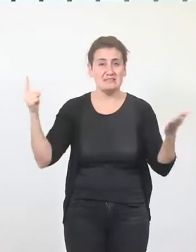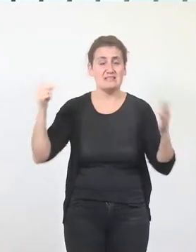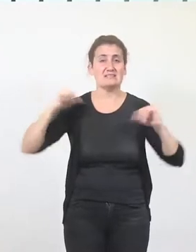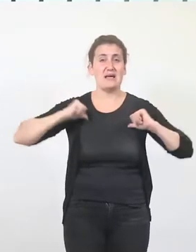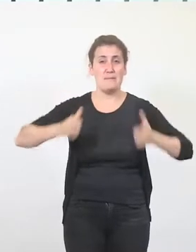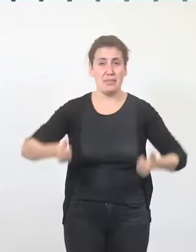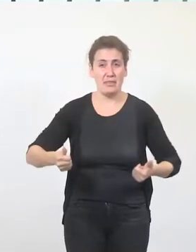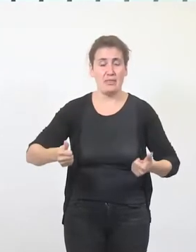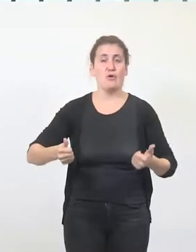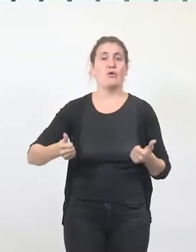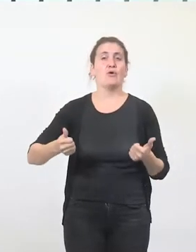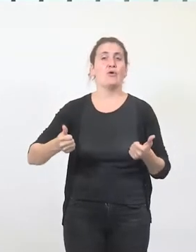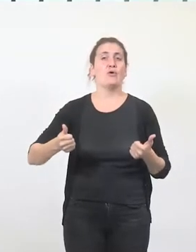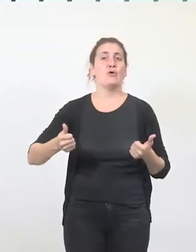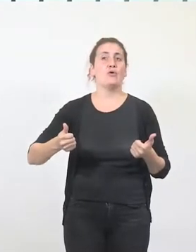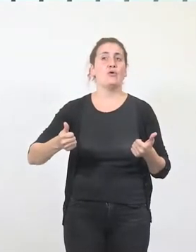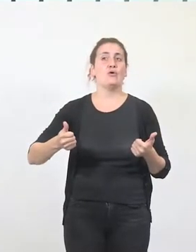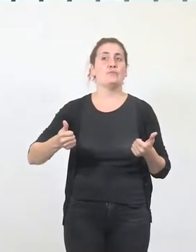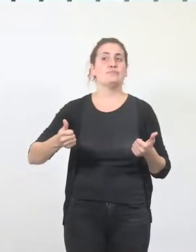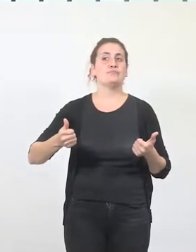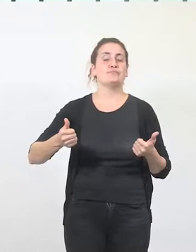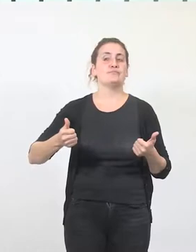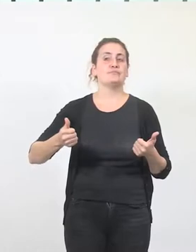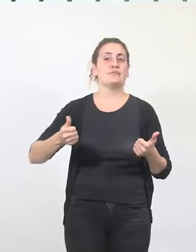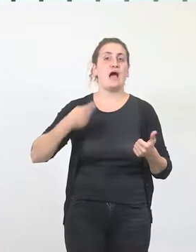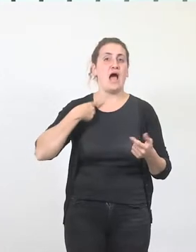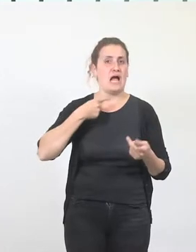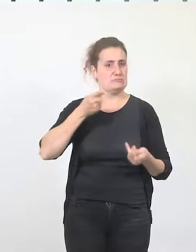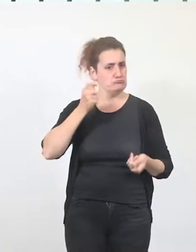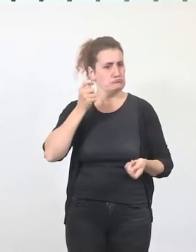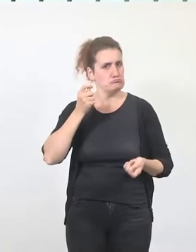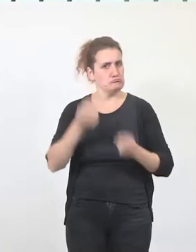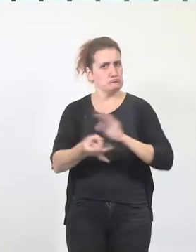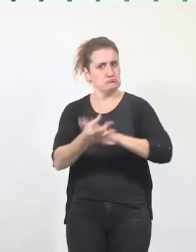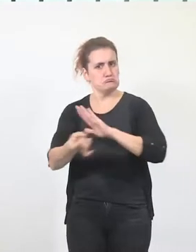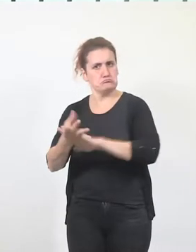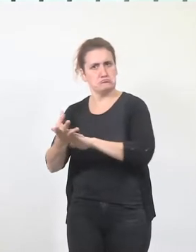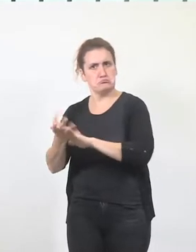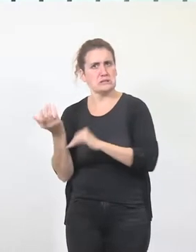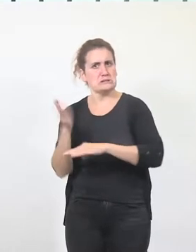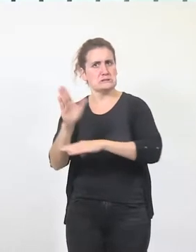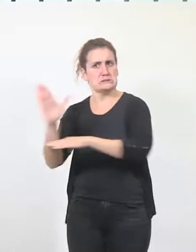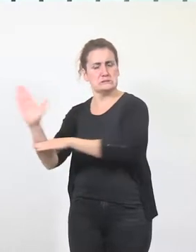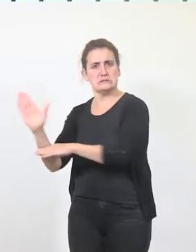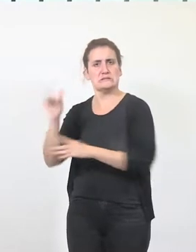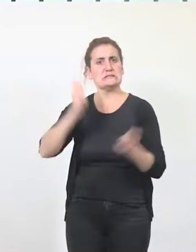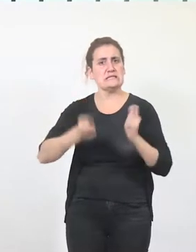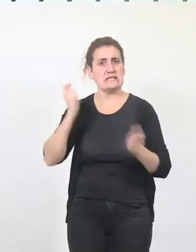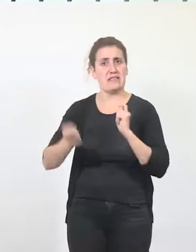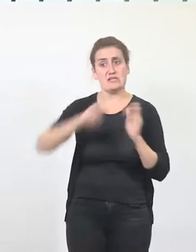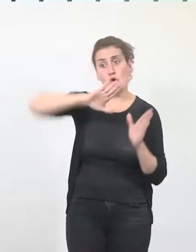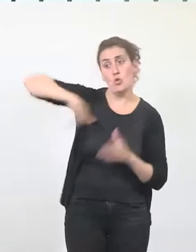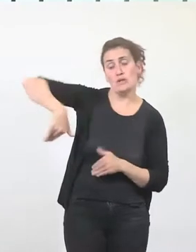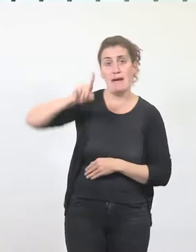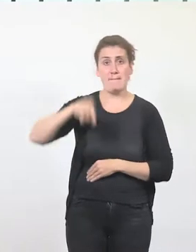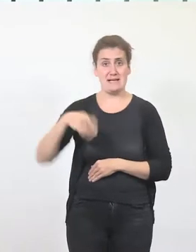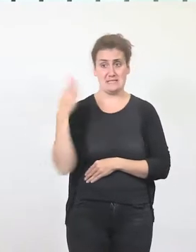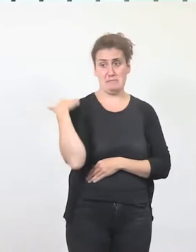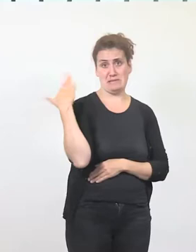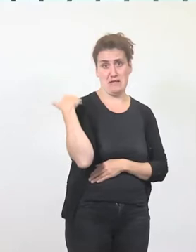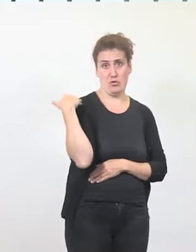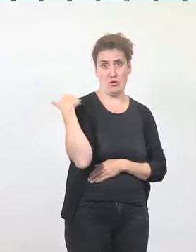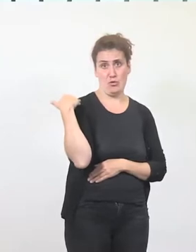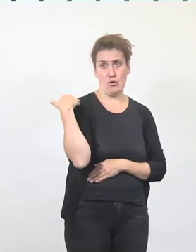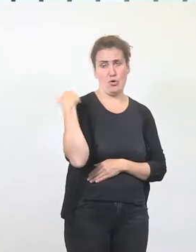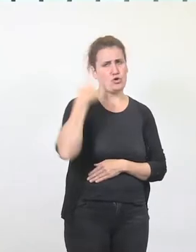a adoptar o a sacar unas sentencias. La última fue el mes pasado, yo creo que